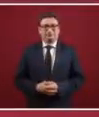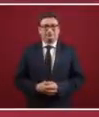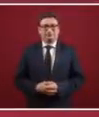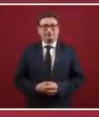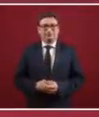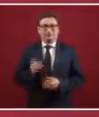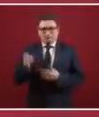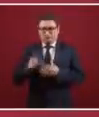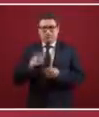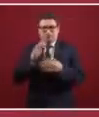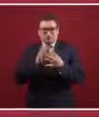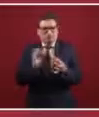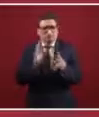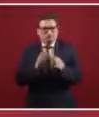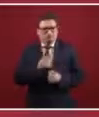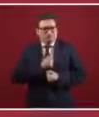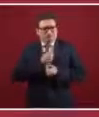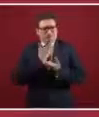empieza a exponer